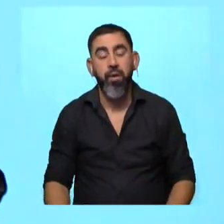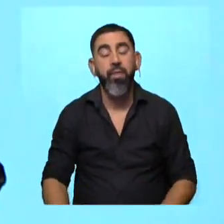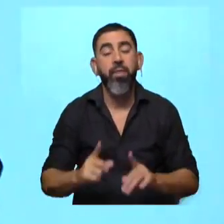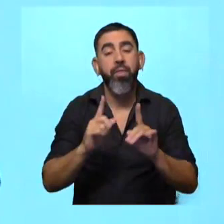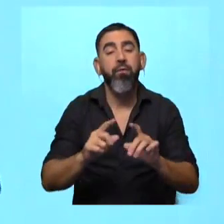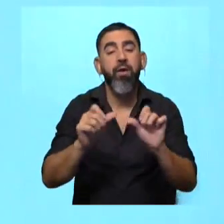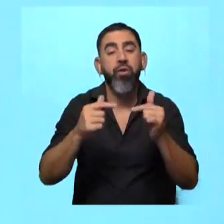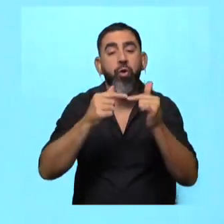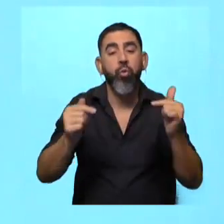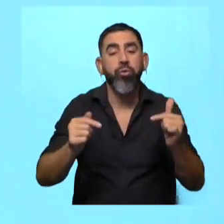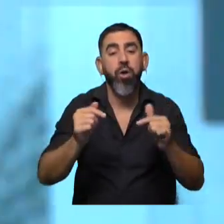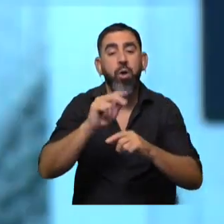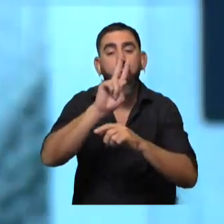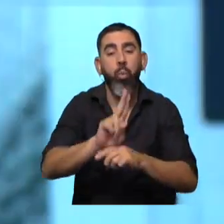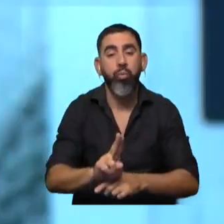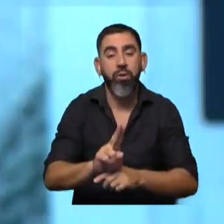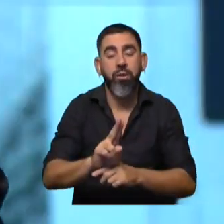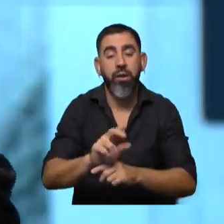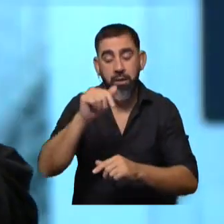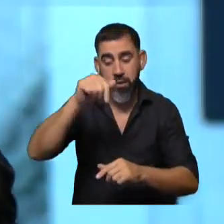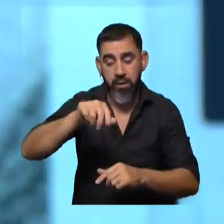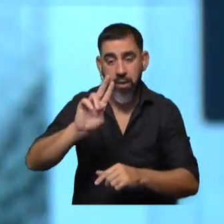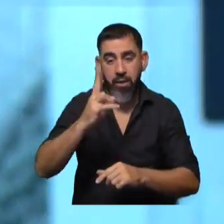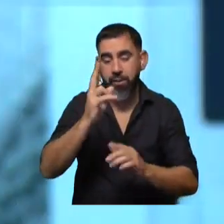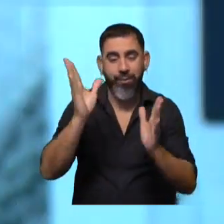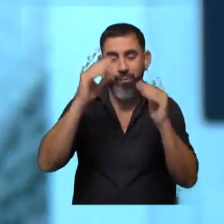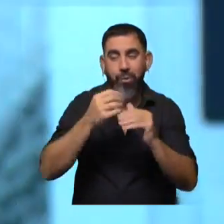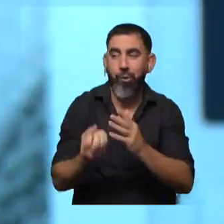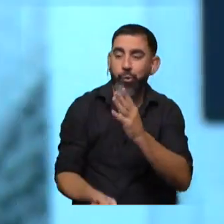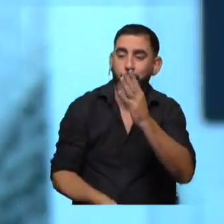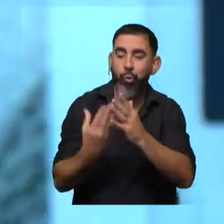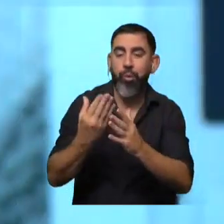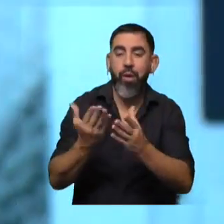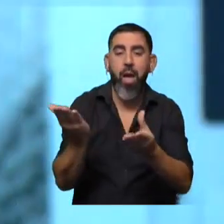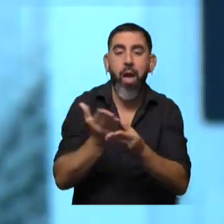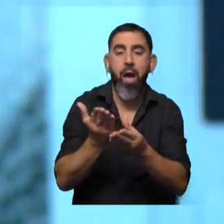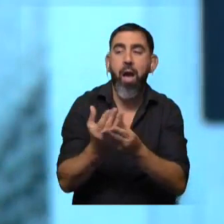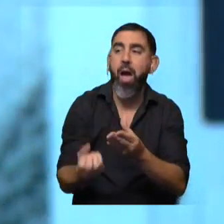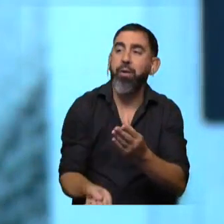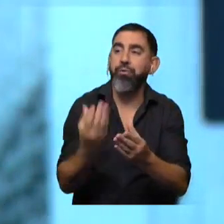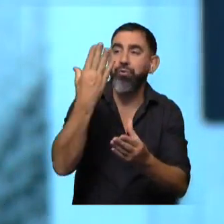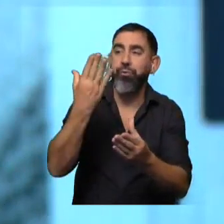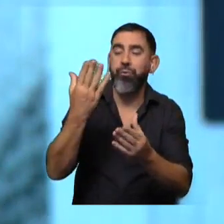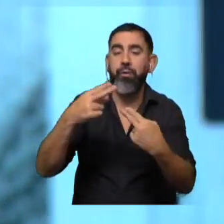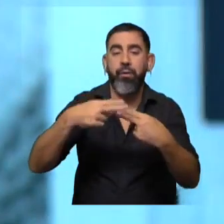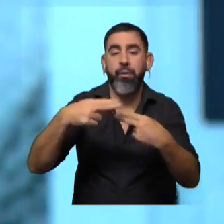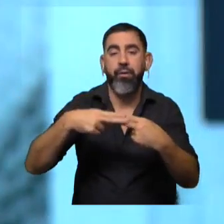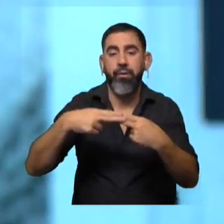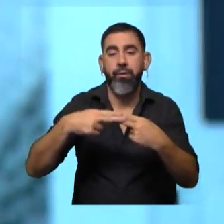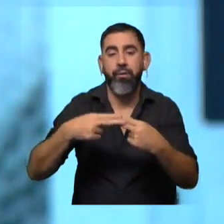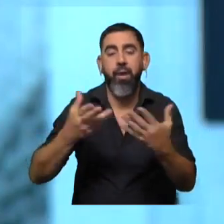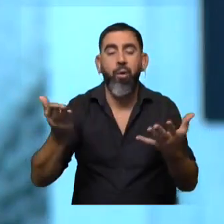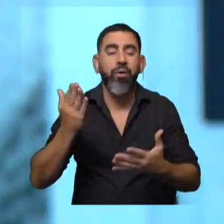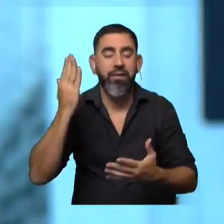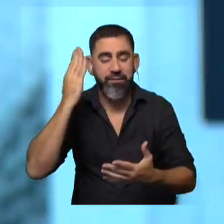que utilizáramos y ejecutáramos en servidores locales. No podíamos subir archivos a la nube. Ahora ya sabemos